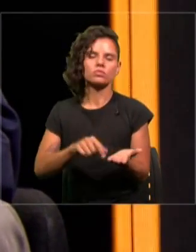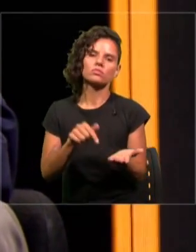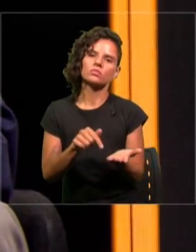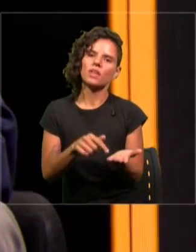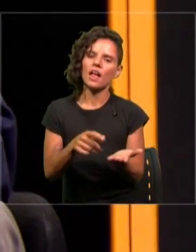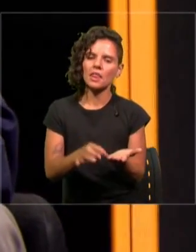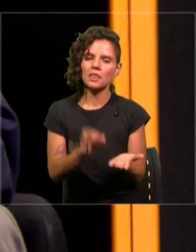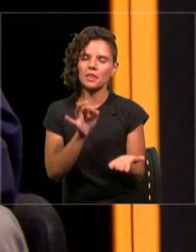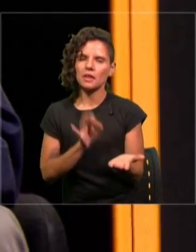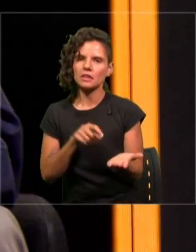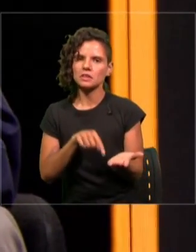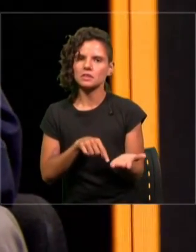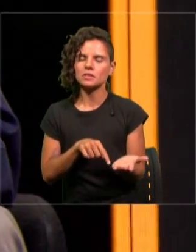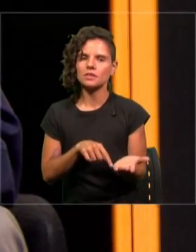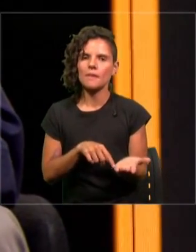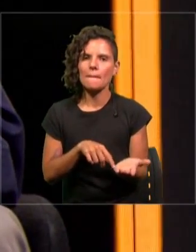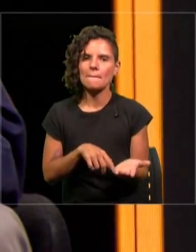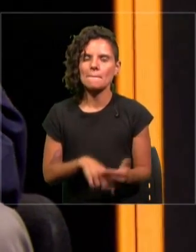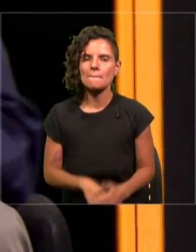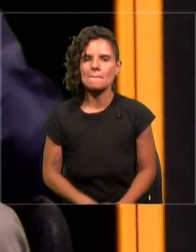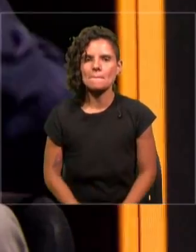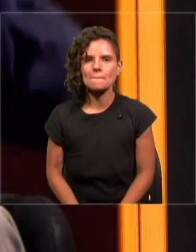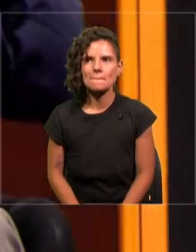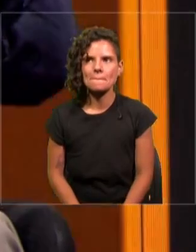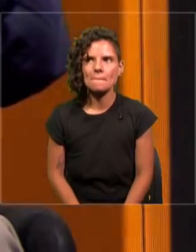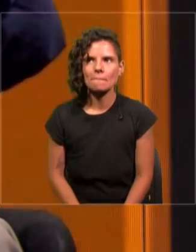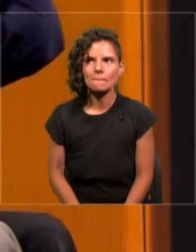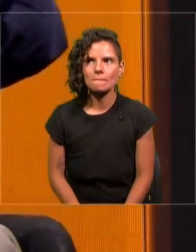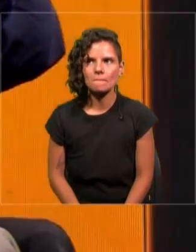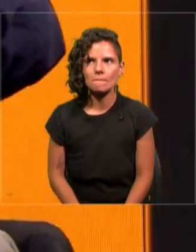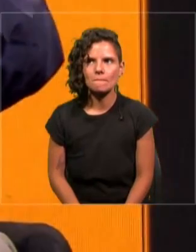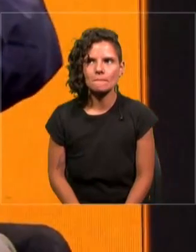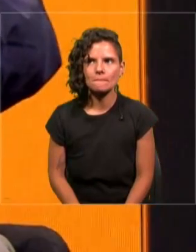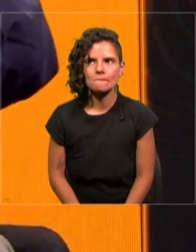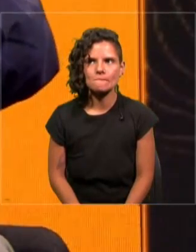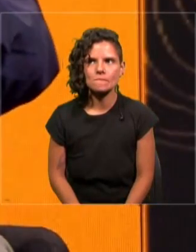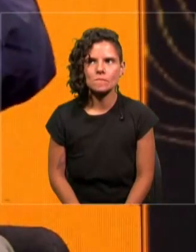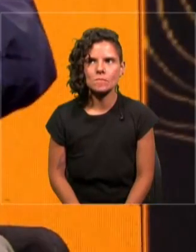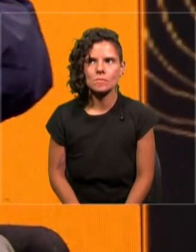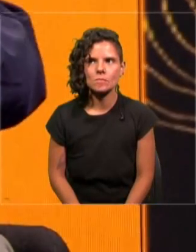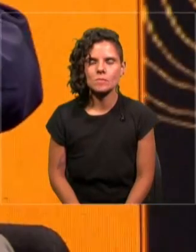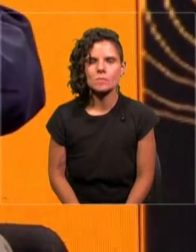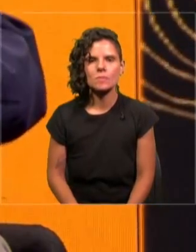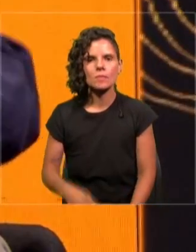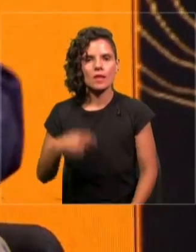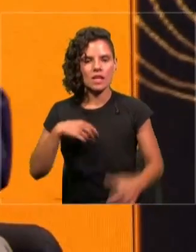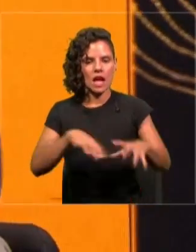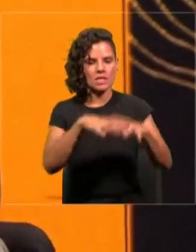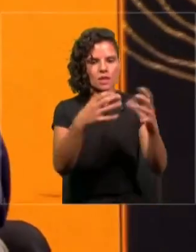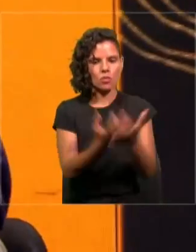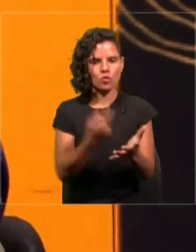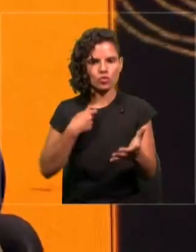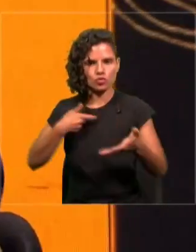él escribe allí, yo no pedí nacer y estar en este mundo.